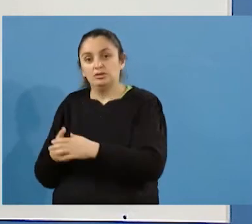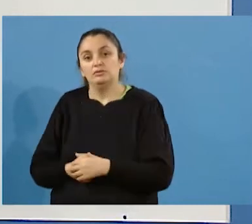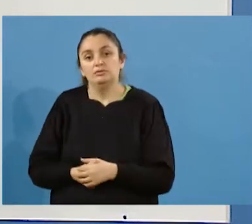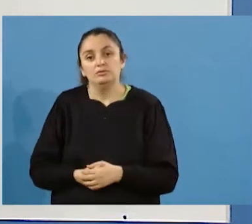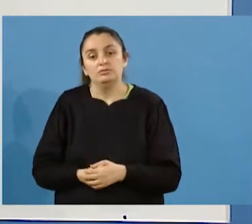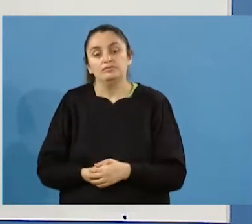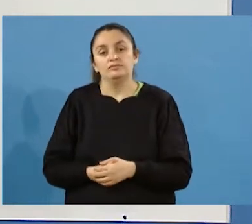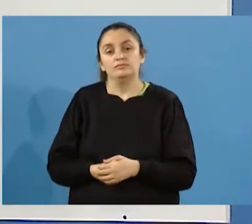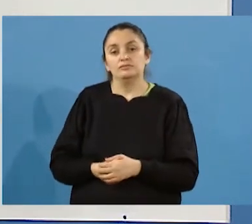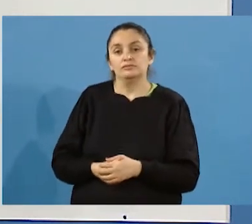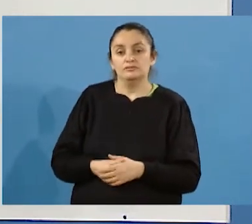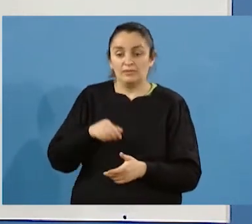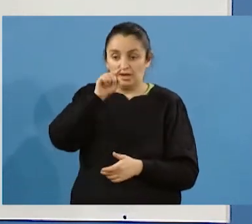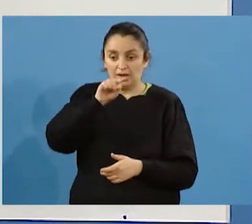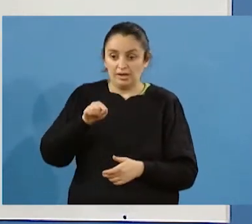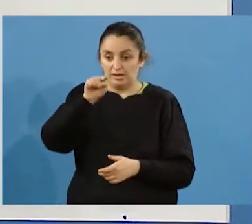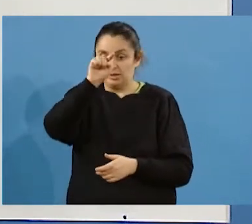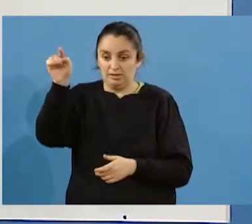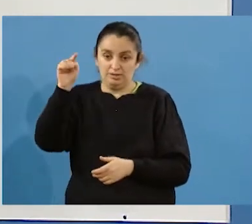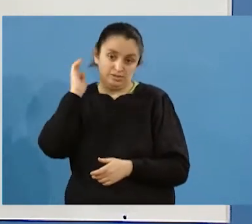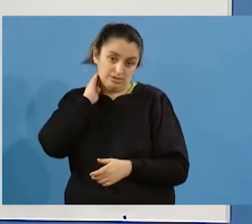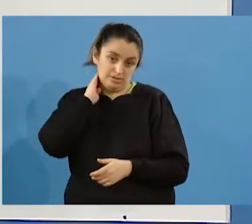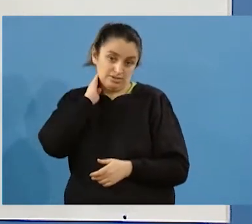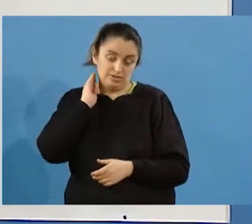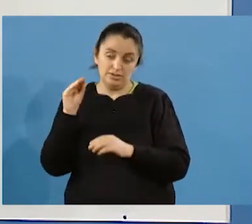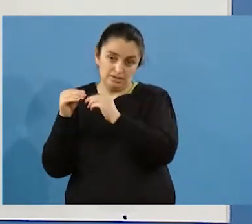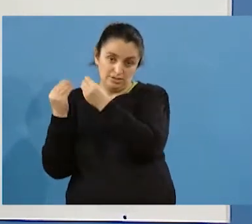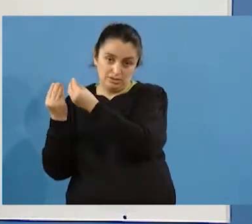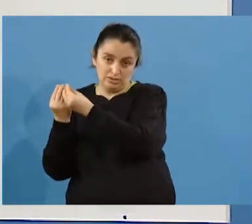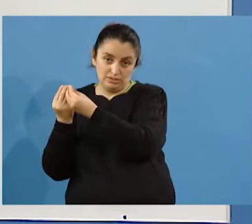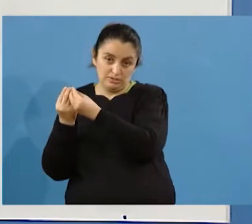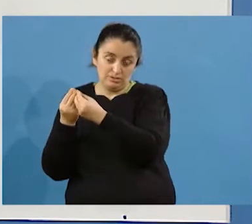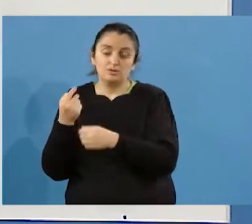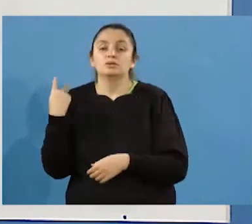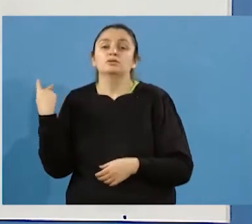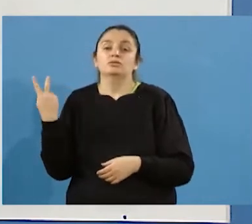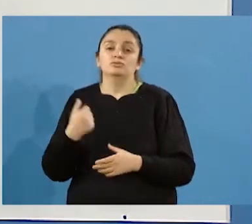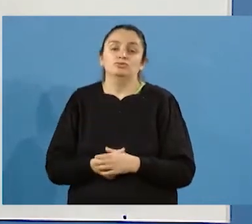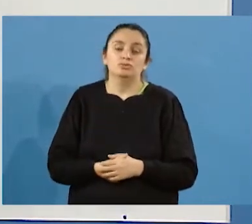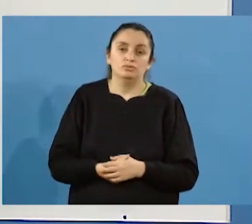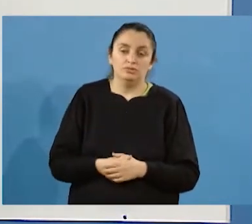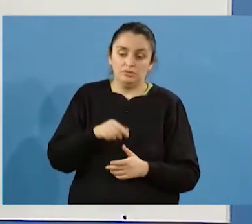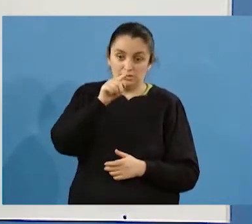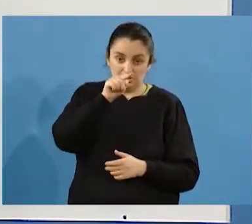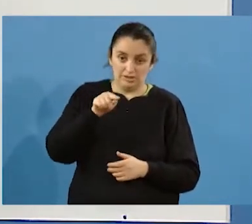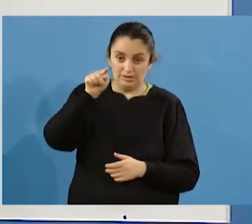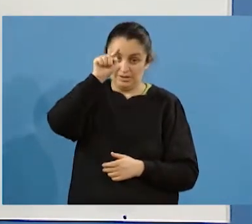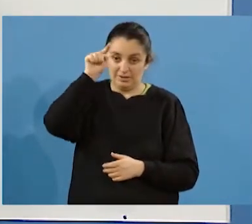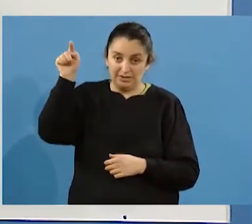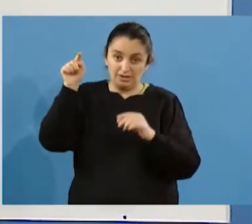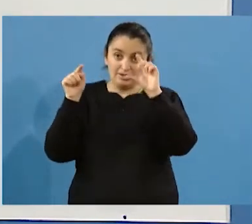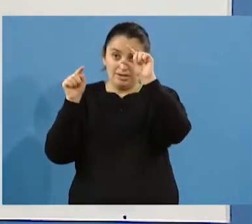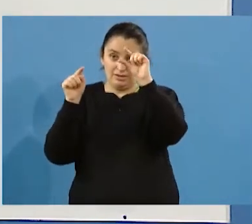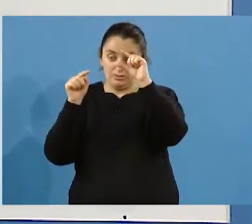la raíz cuarta de 16 va a ser 2 porque porque 2